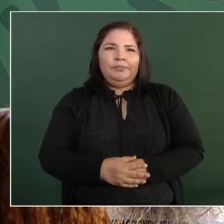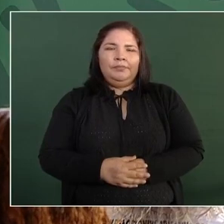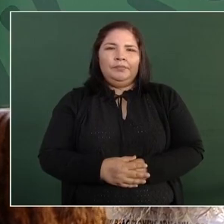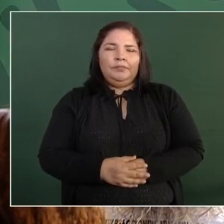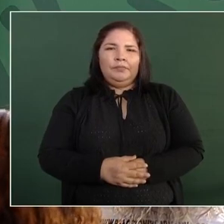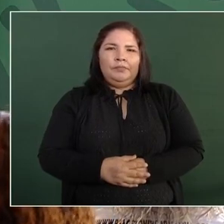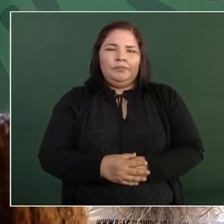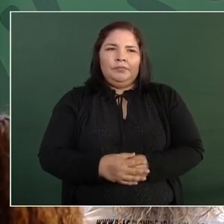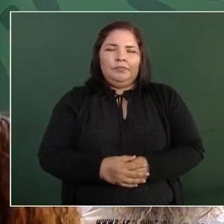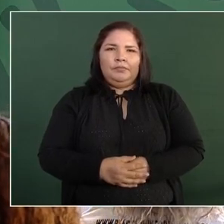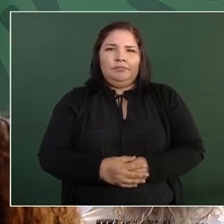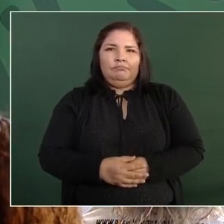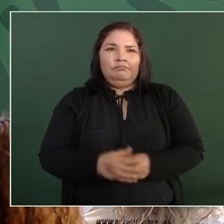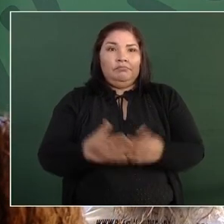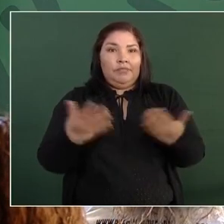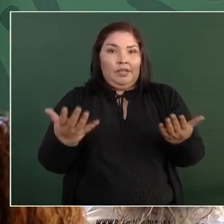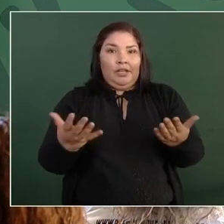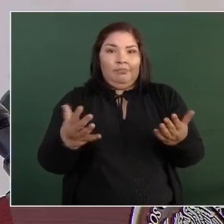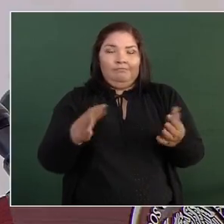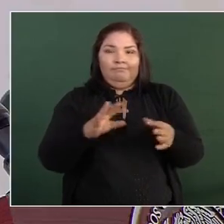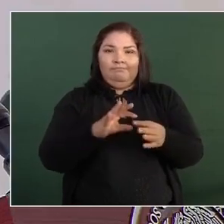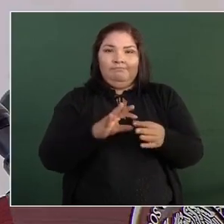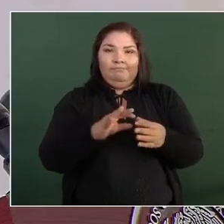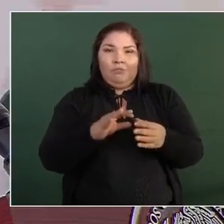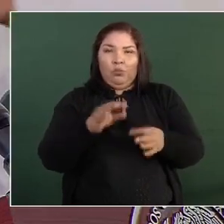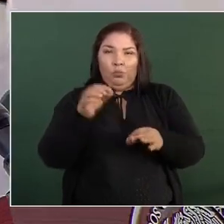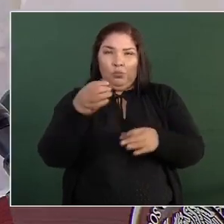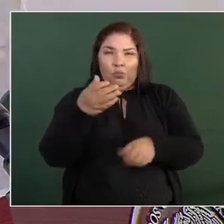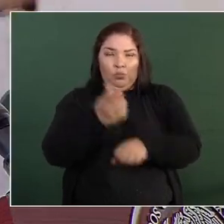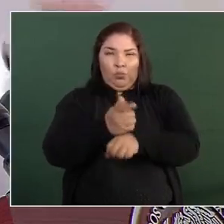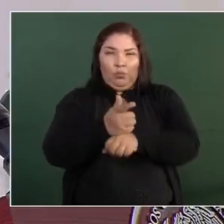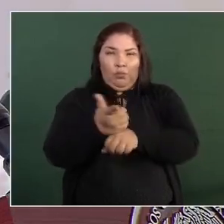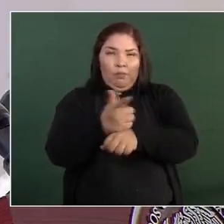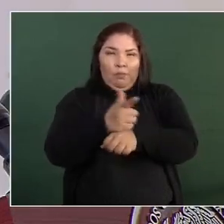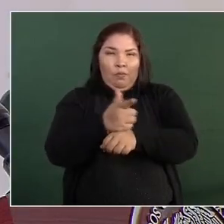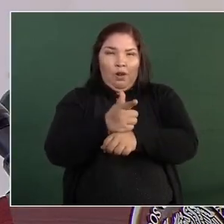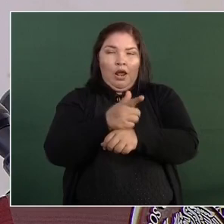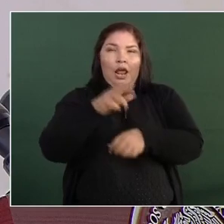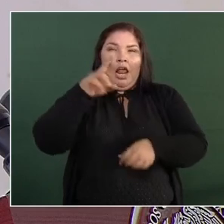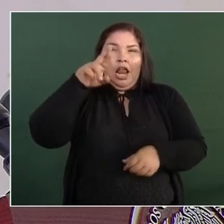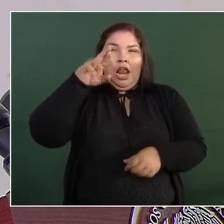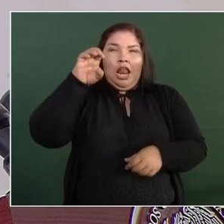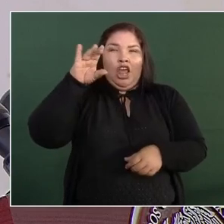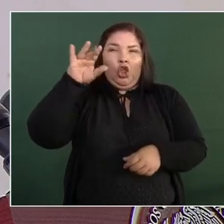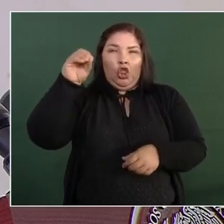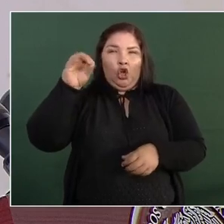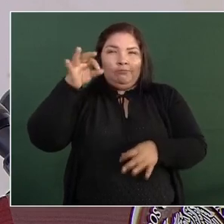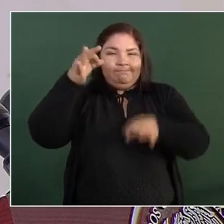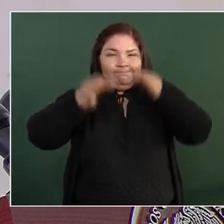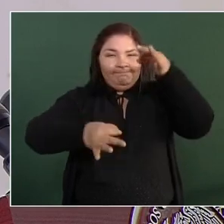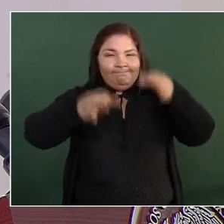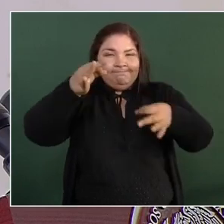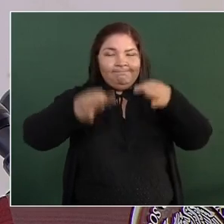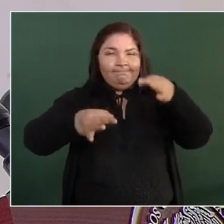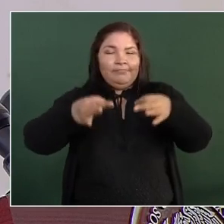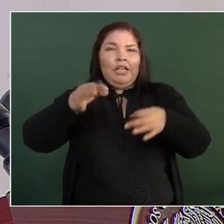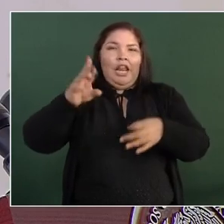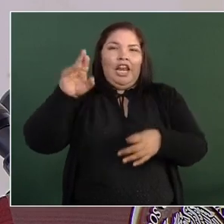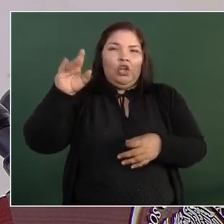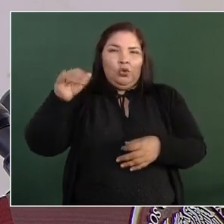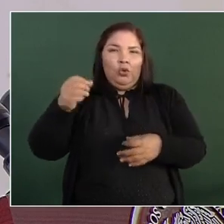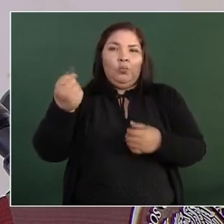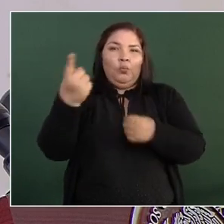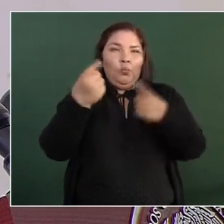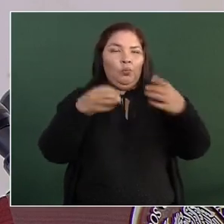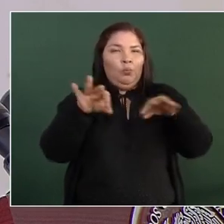Están vinculados a proceso desde el rector hasta varios funcionarios.